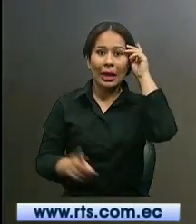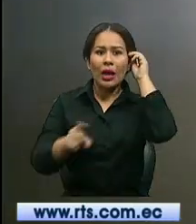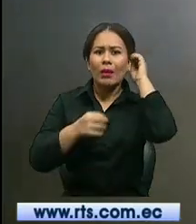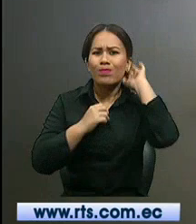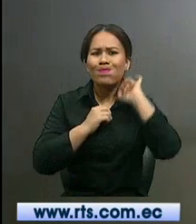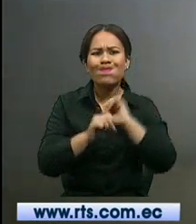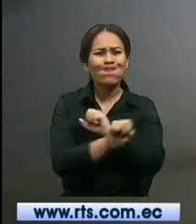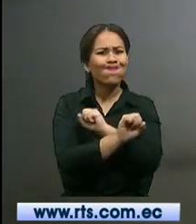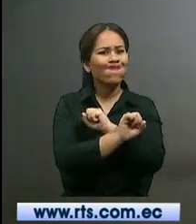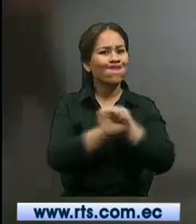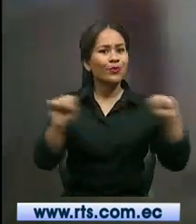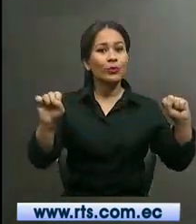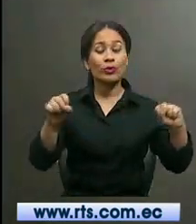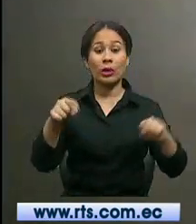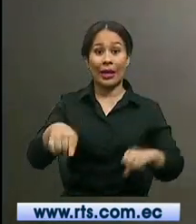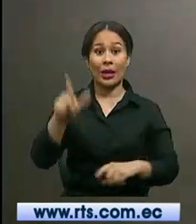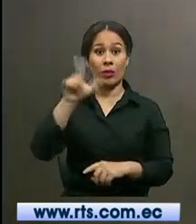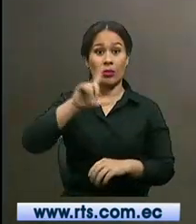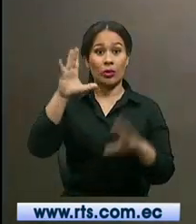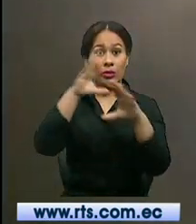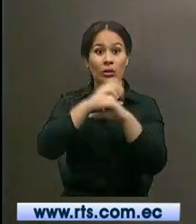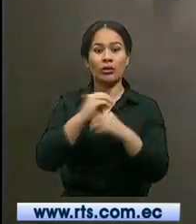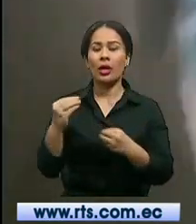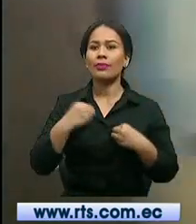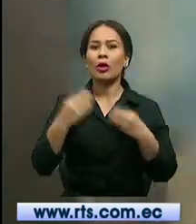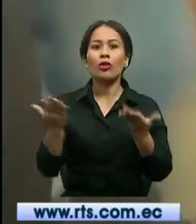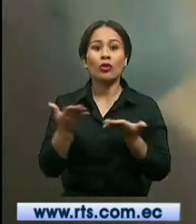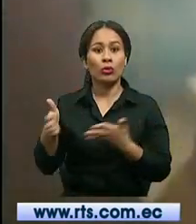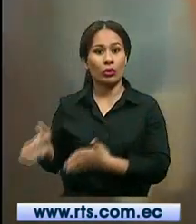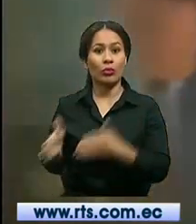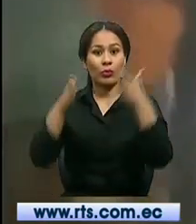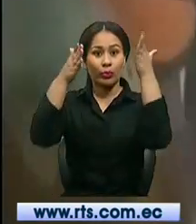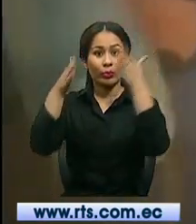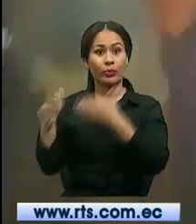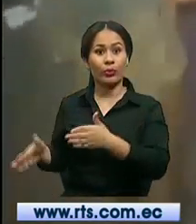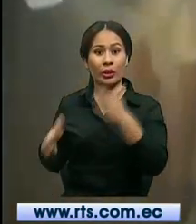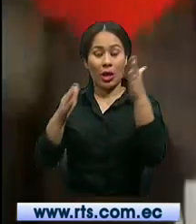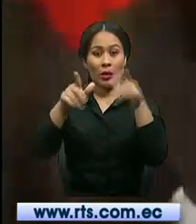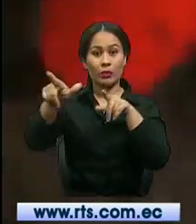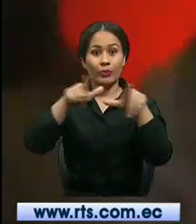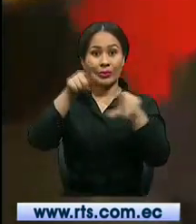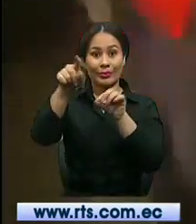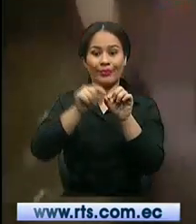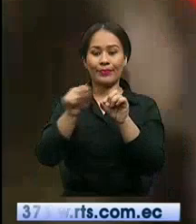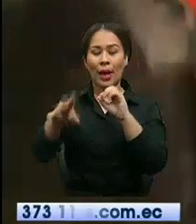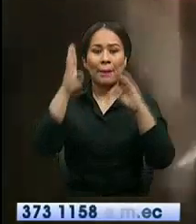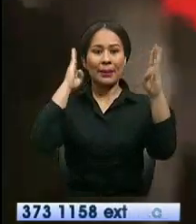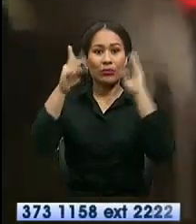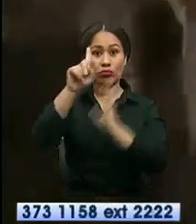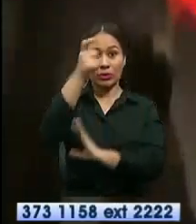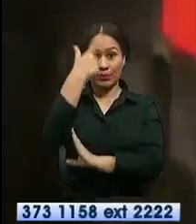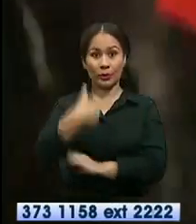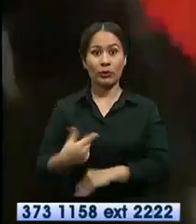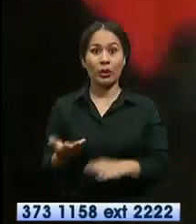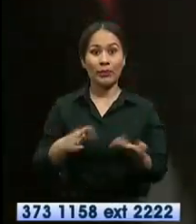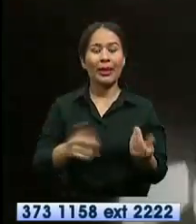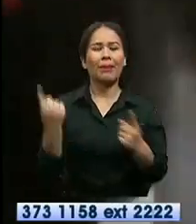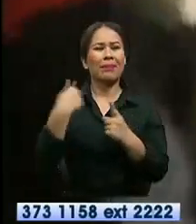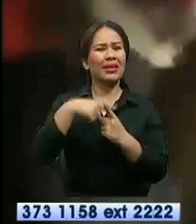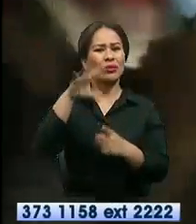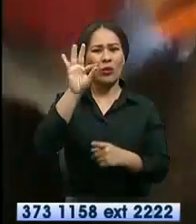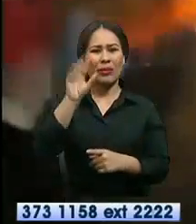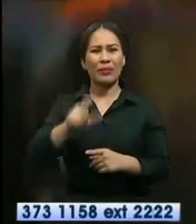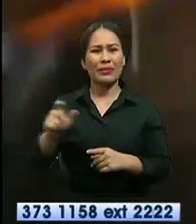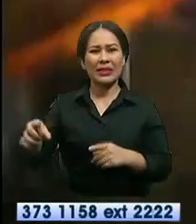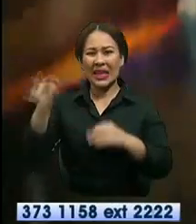Explosión registrada la noche de este lunes en una bodega del cantón Babahoyo dejó una persona muerta y al menos 9 heridos, entre